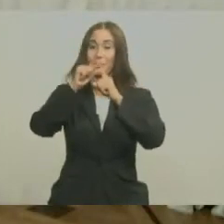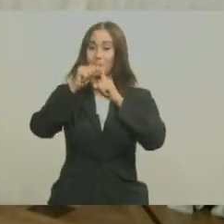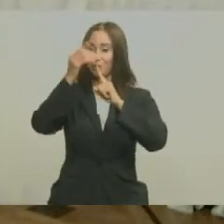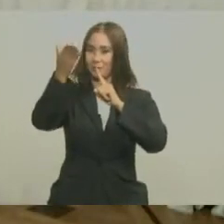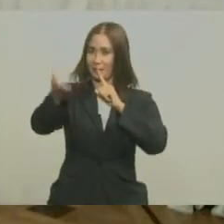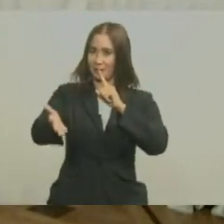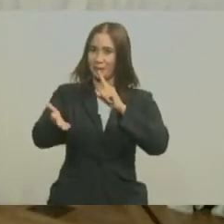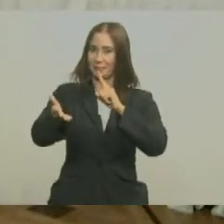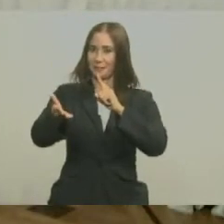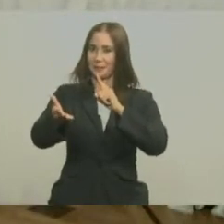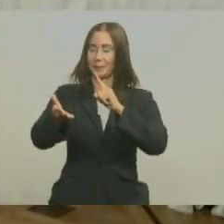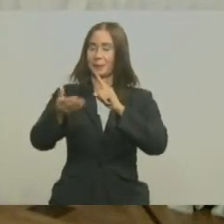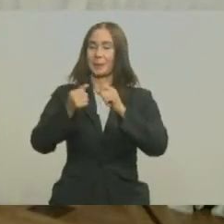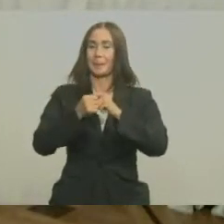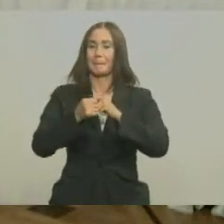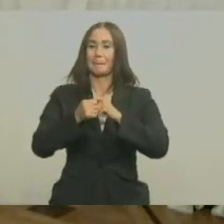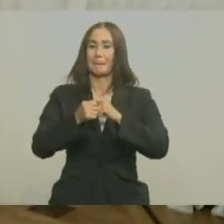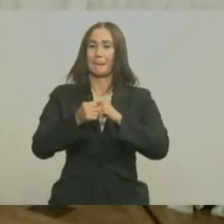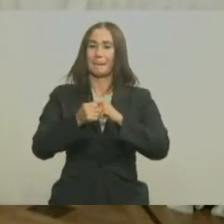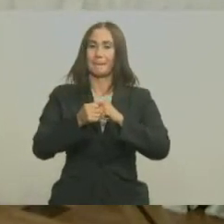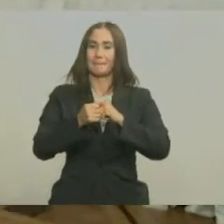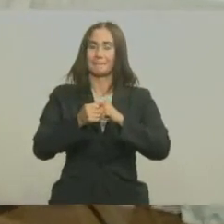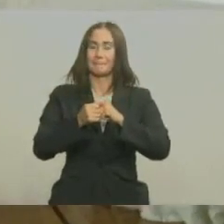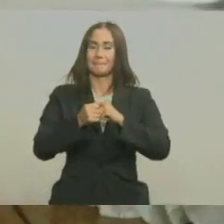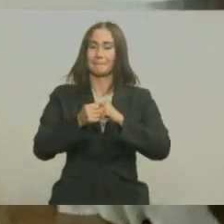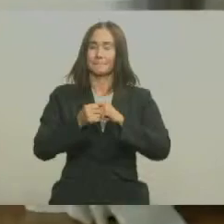palabras, agradecemos